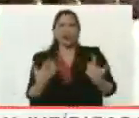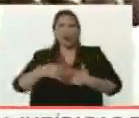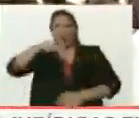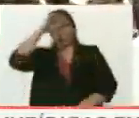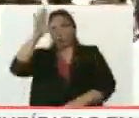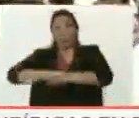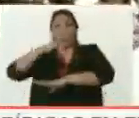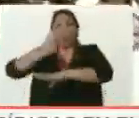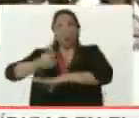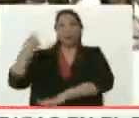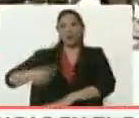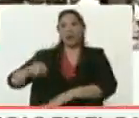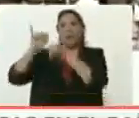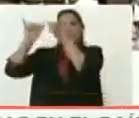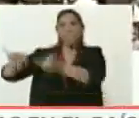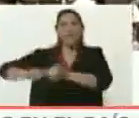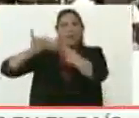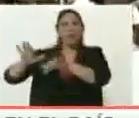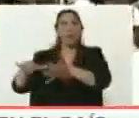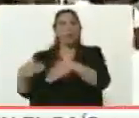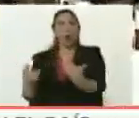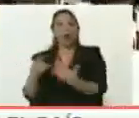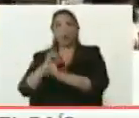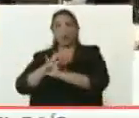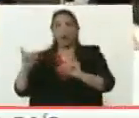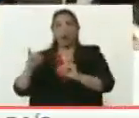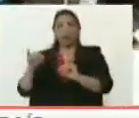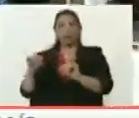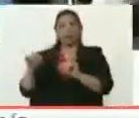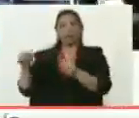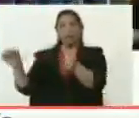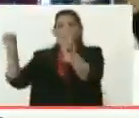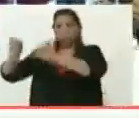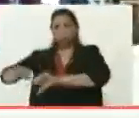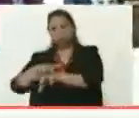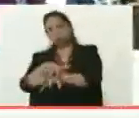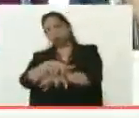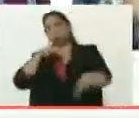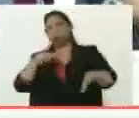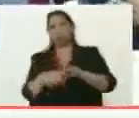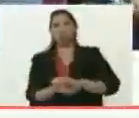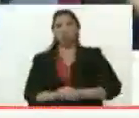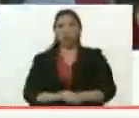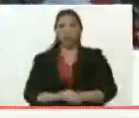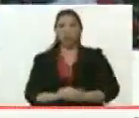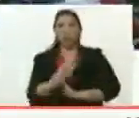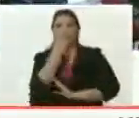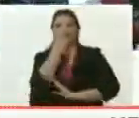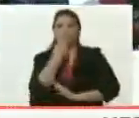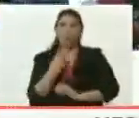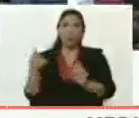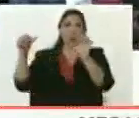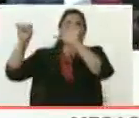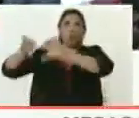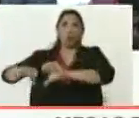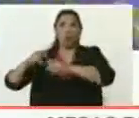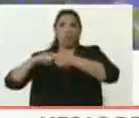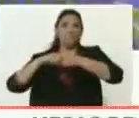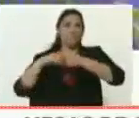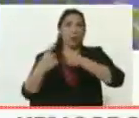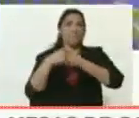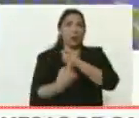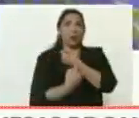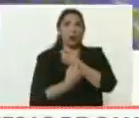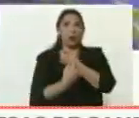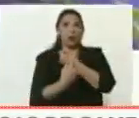culpa la tienen ellos mismos cuando han condenado a millones y millones a la pobreza, a la exclusión, a